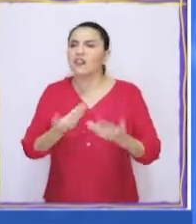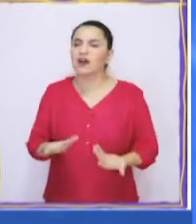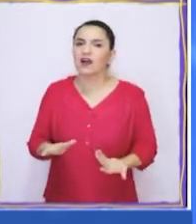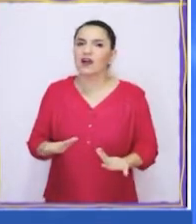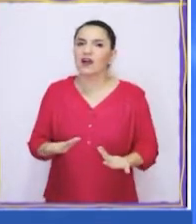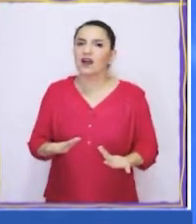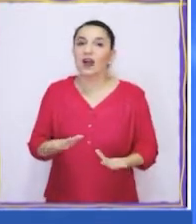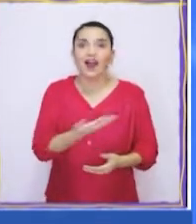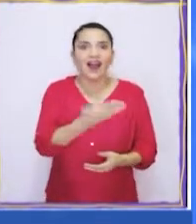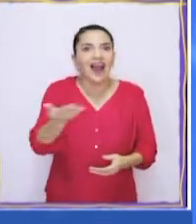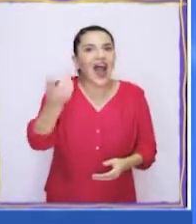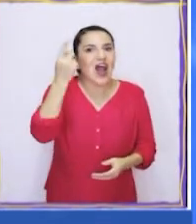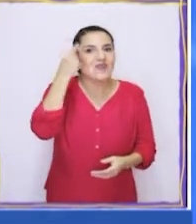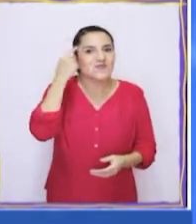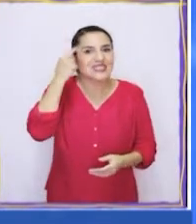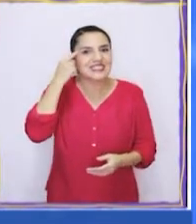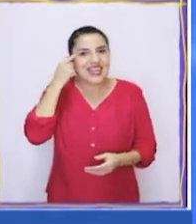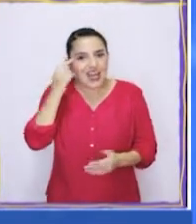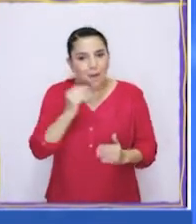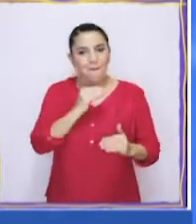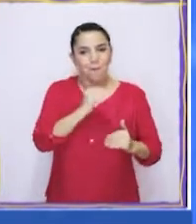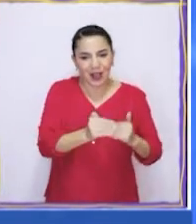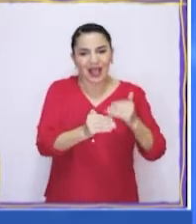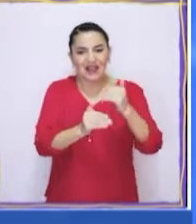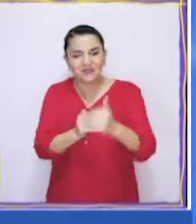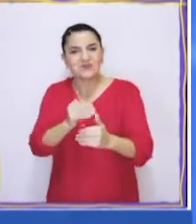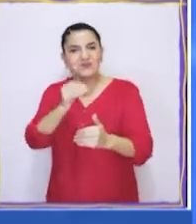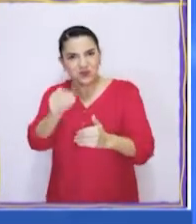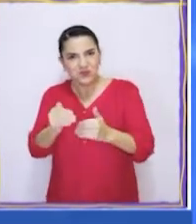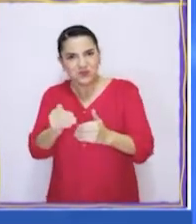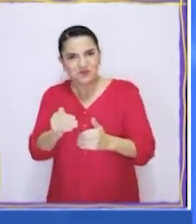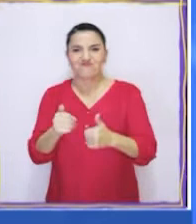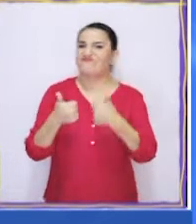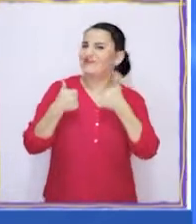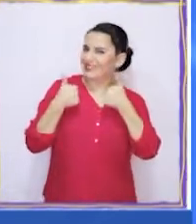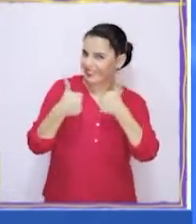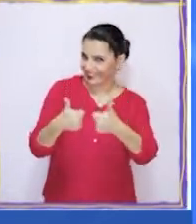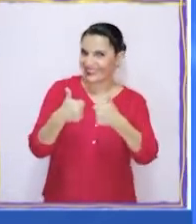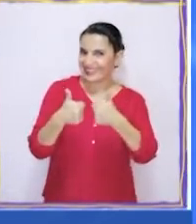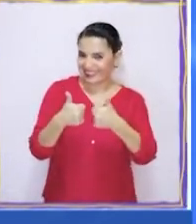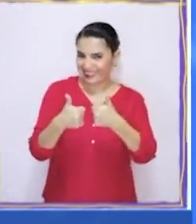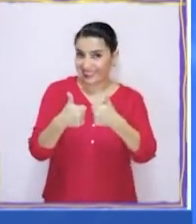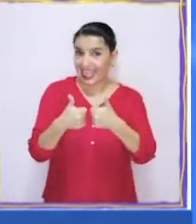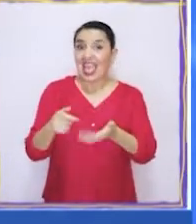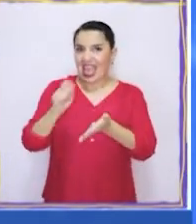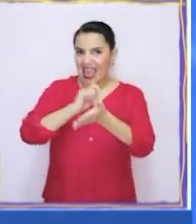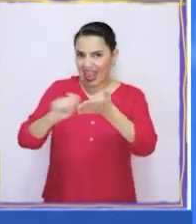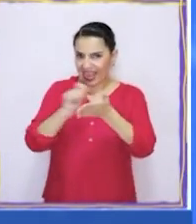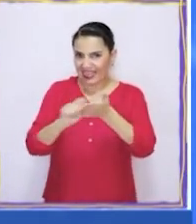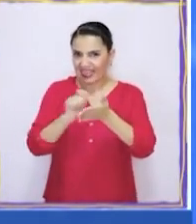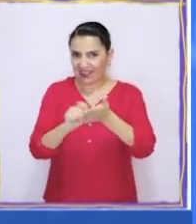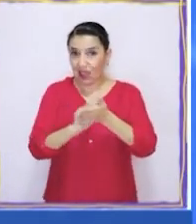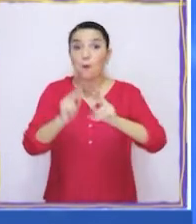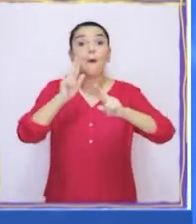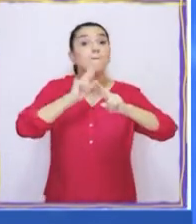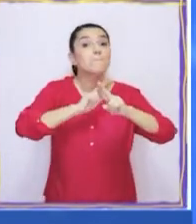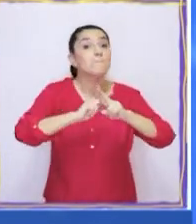si pensaron en los pasos están en lo correcto entonces escribamos